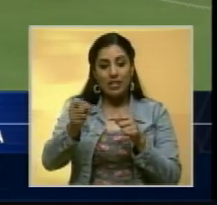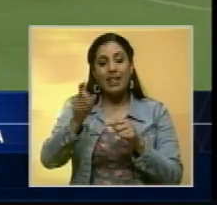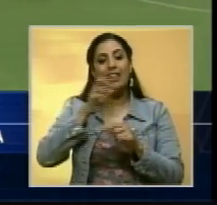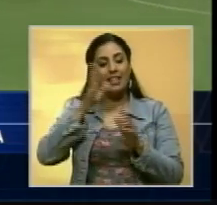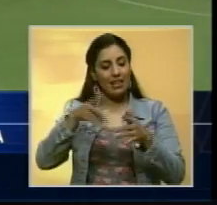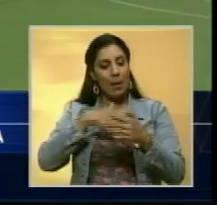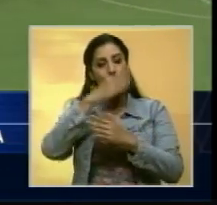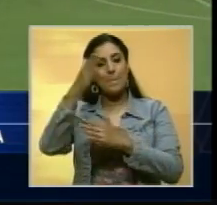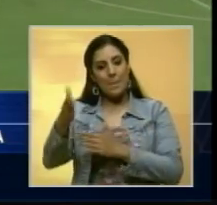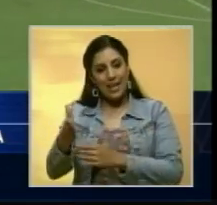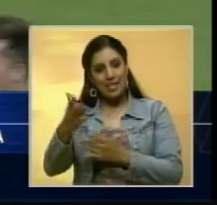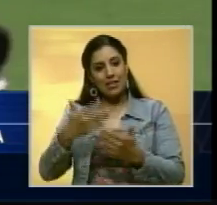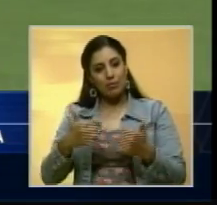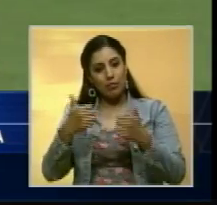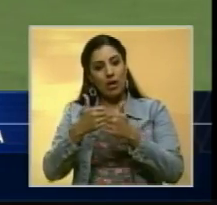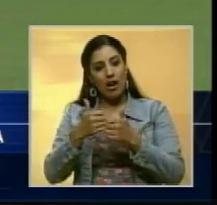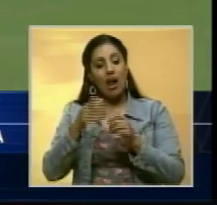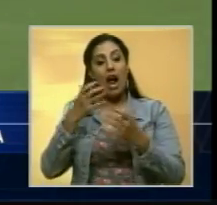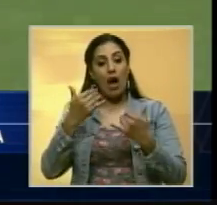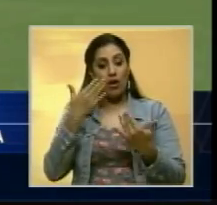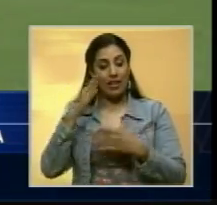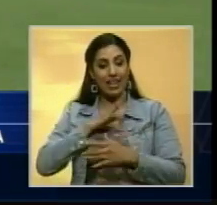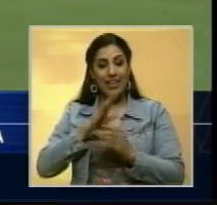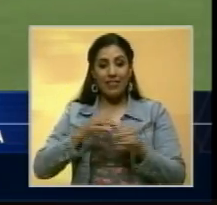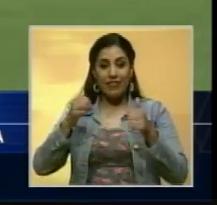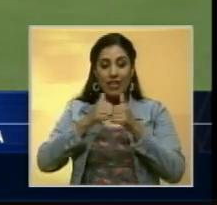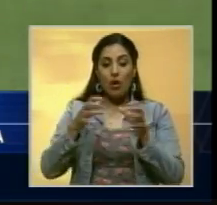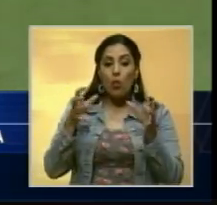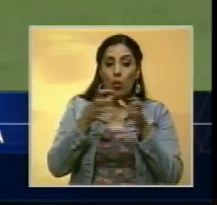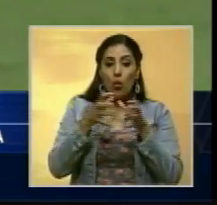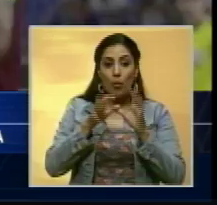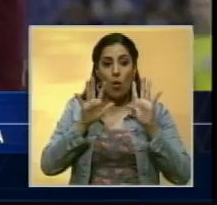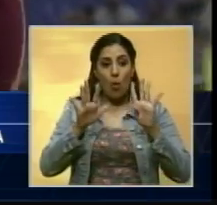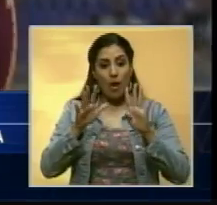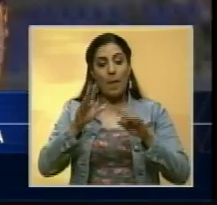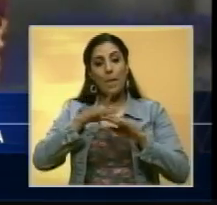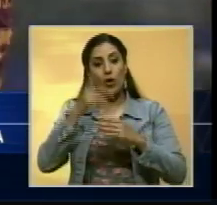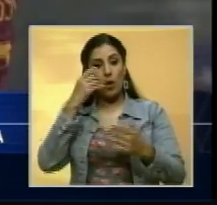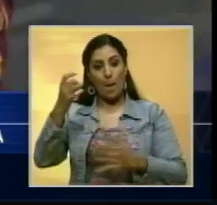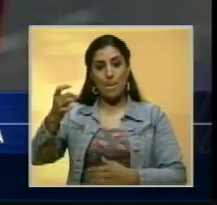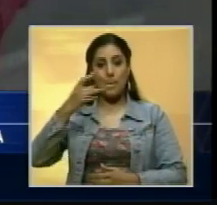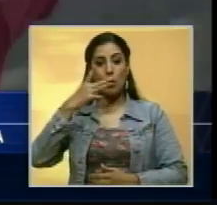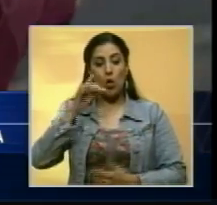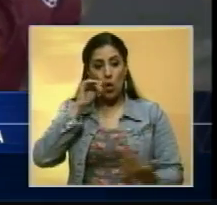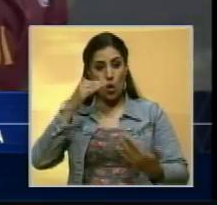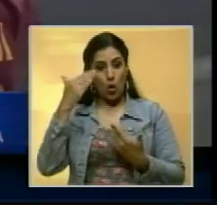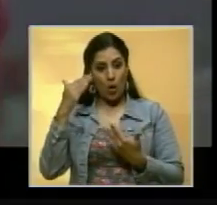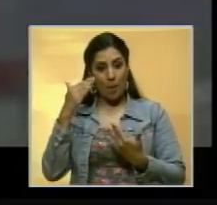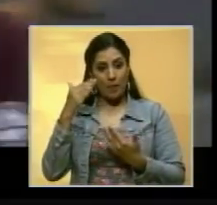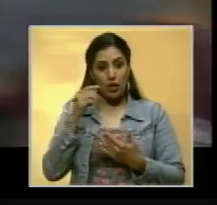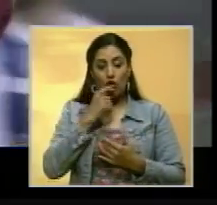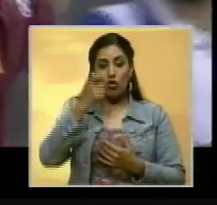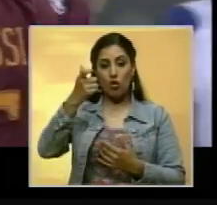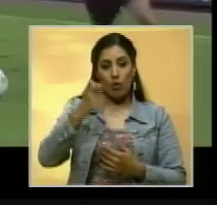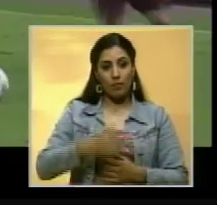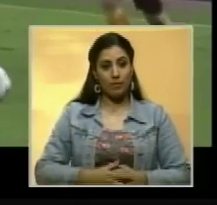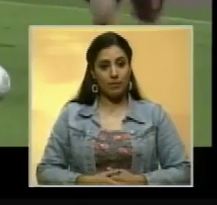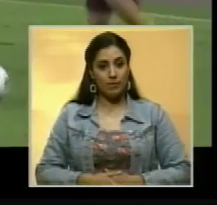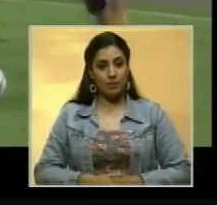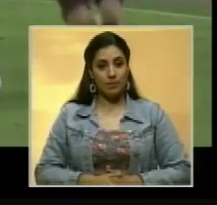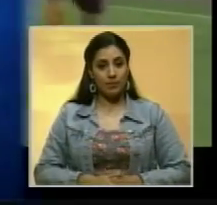la clasificación a los Dragones. El cuadro de la Loba finalizó el choque con 9 jugadores tras las expulsiones de Daniele De Rossi y Emerson.